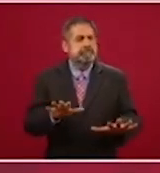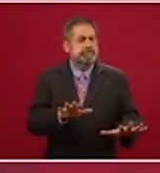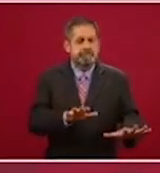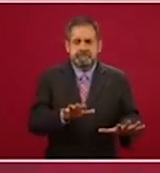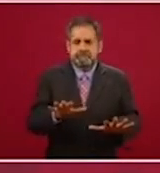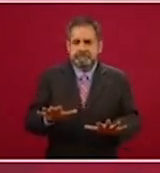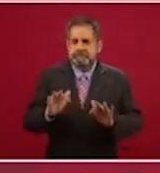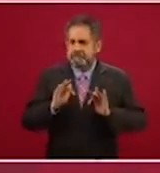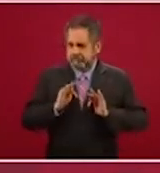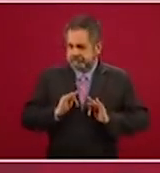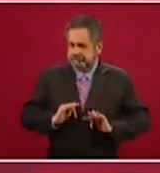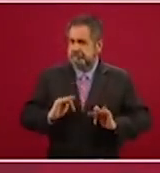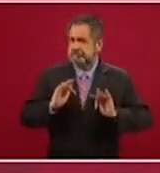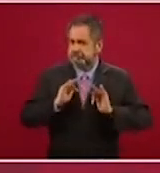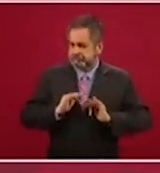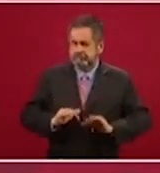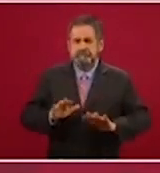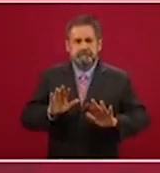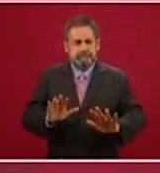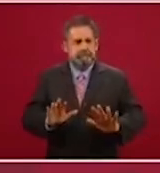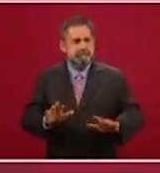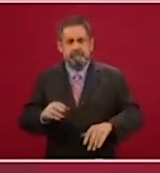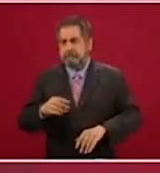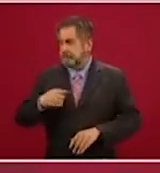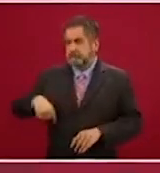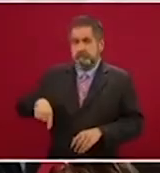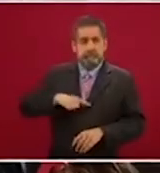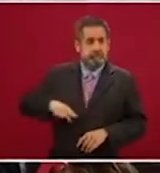tranquilos, nuestra economía